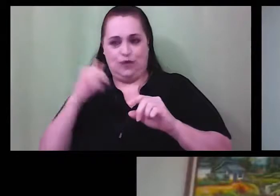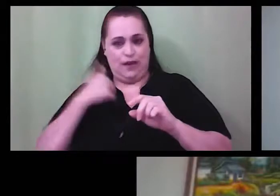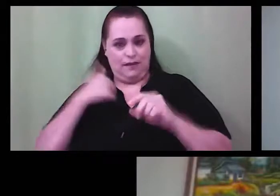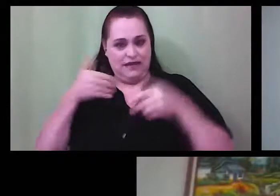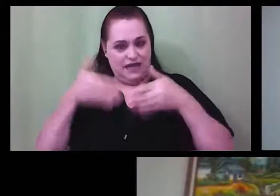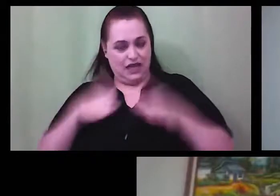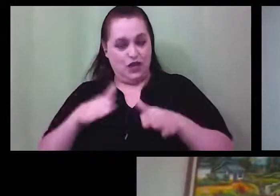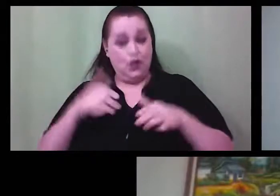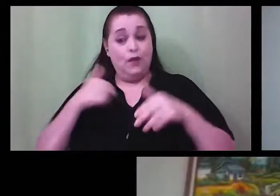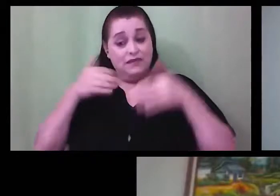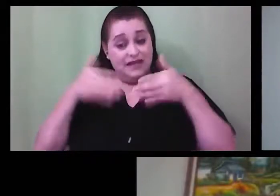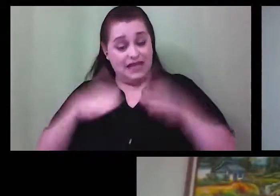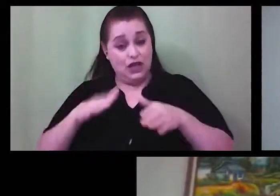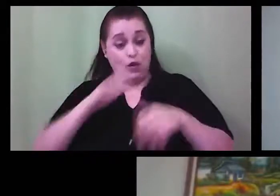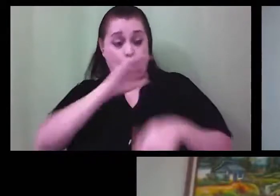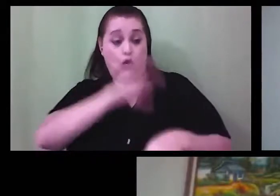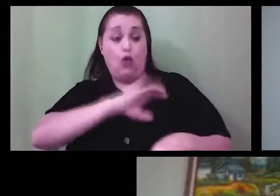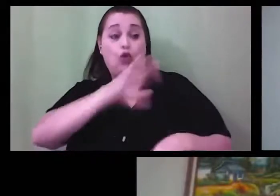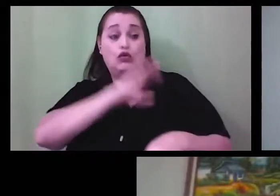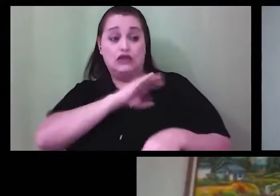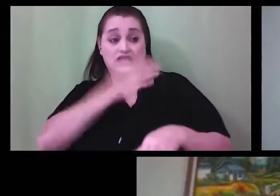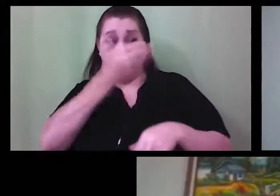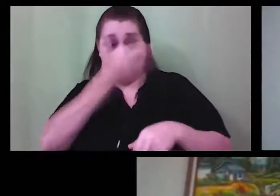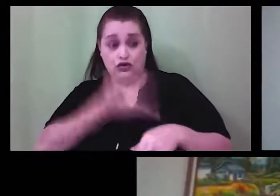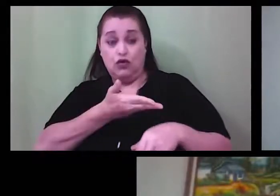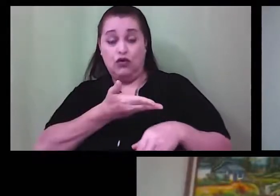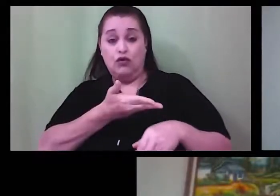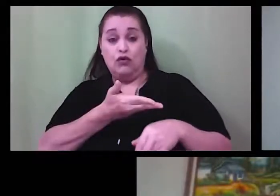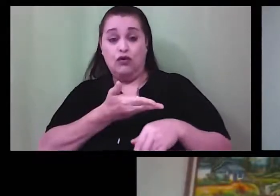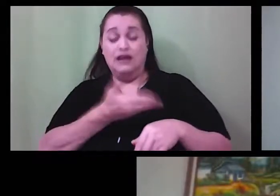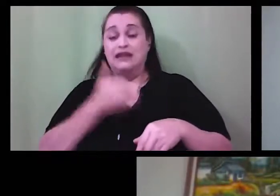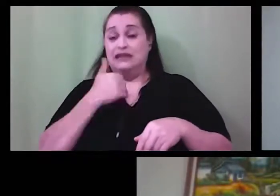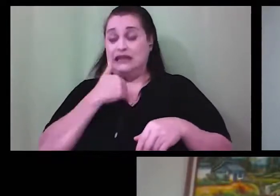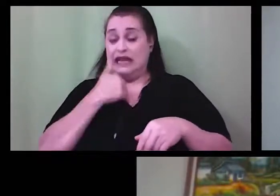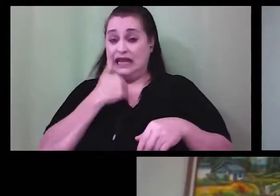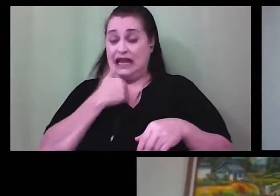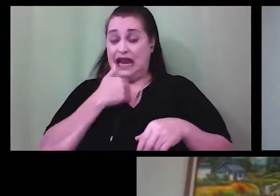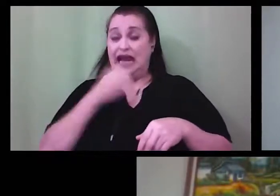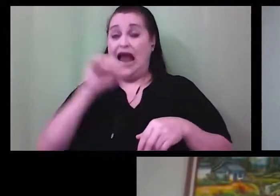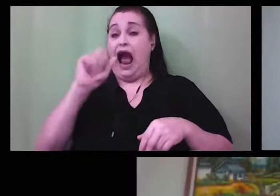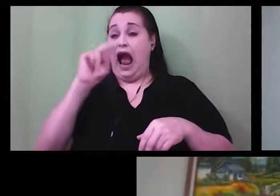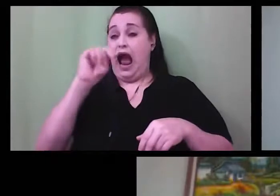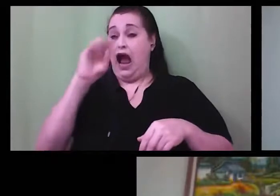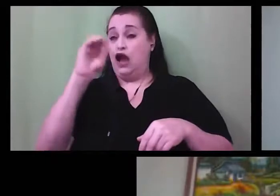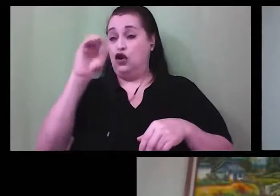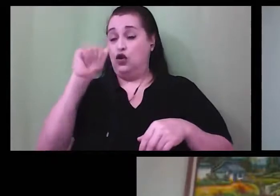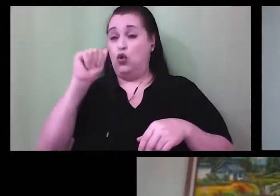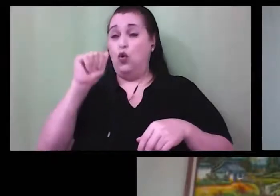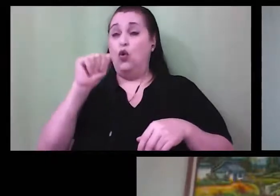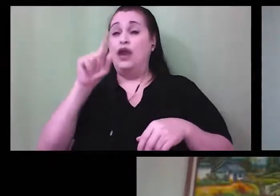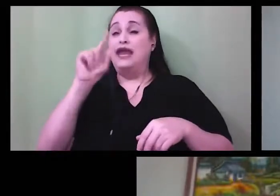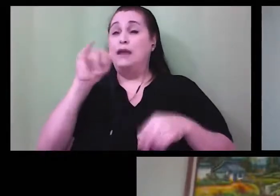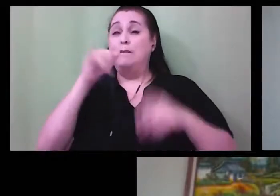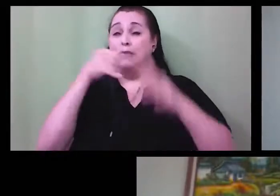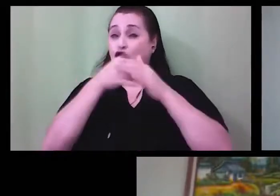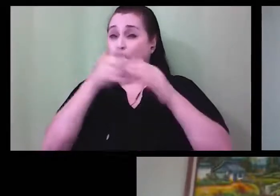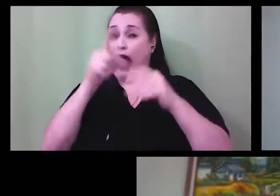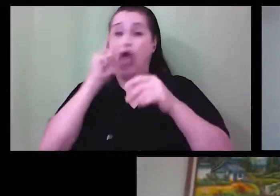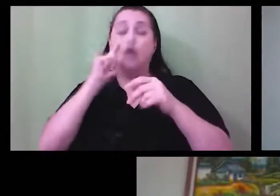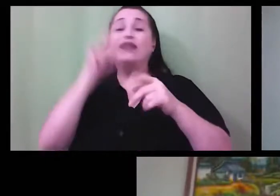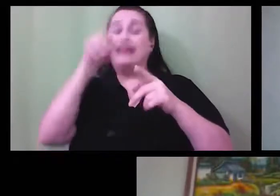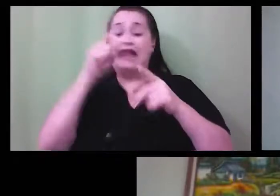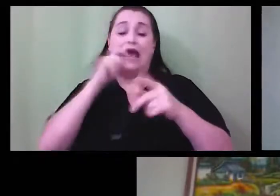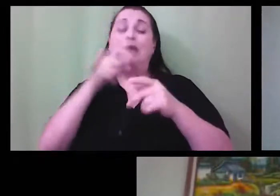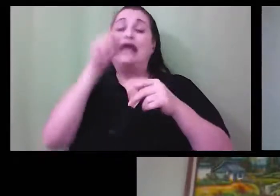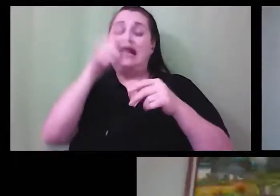mi niño, digamos, por su condición de haber tenido ano imperforado, es un niño que tiene que estar en constantes cirugías,